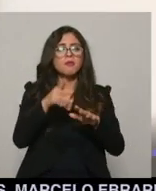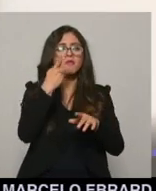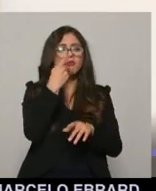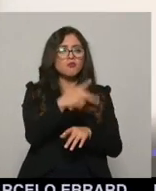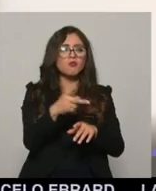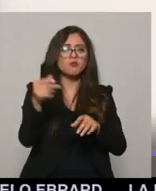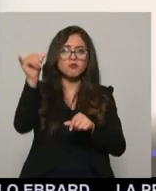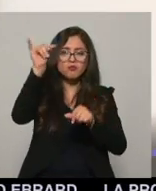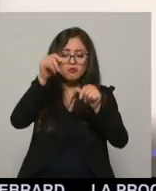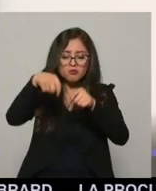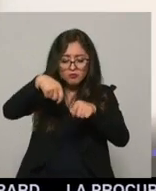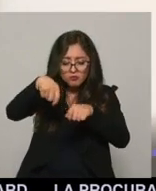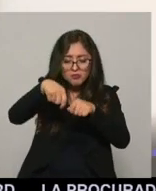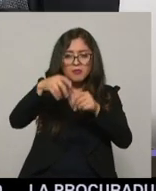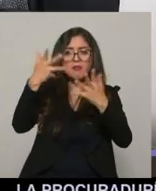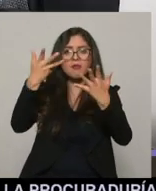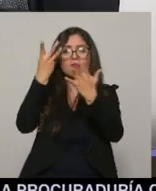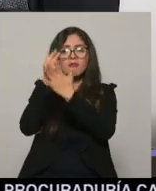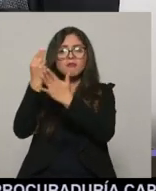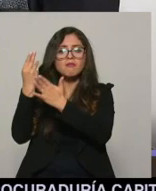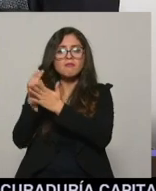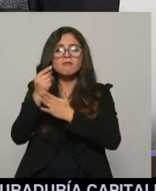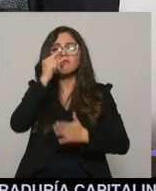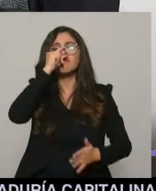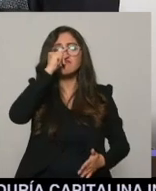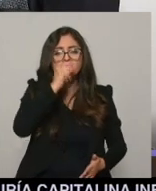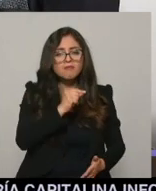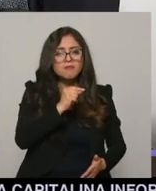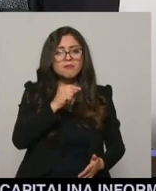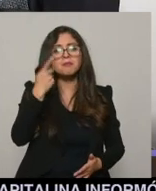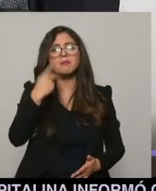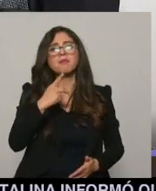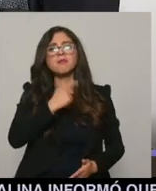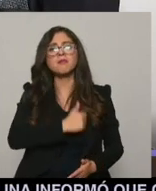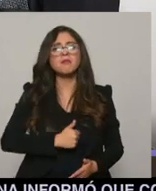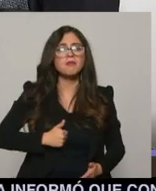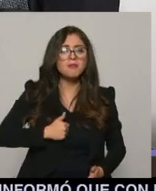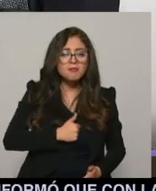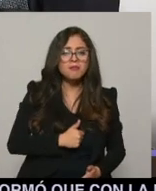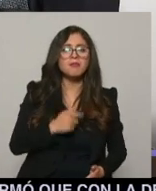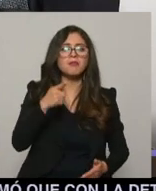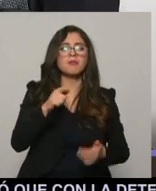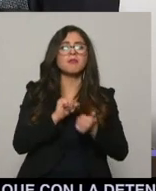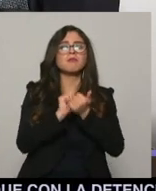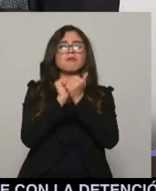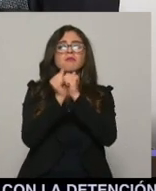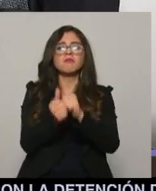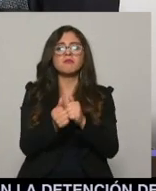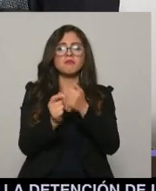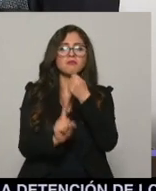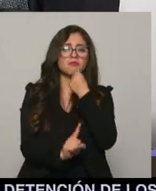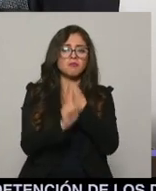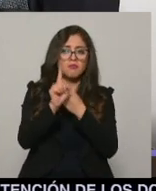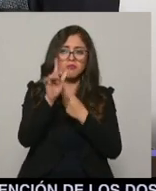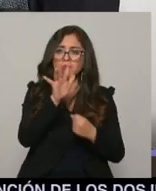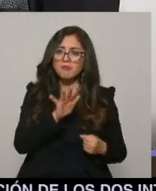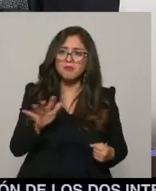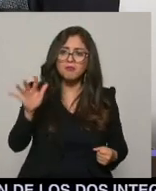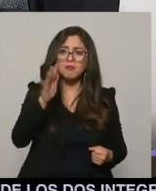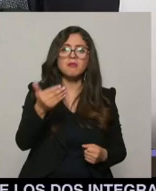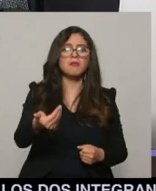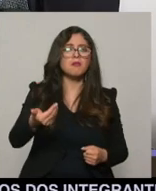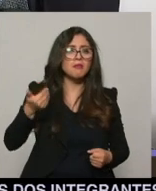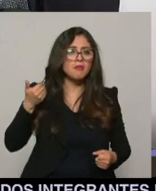de las sustancias, que estaba realizando esta restauración, y que, bueno, lamentablemente sí hubo ahí un daño, ¿no? Ya se